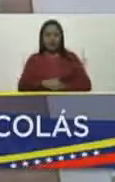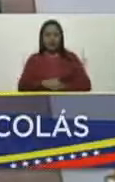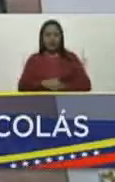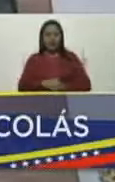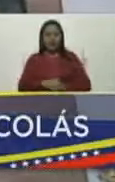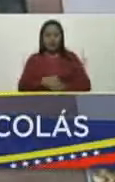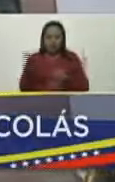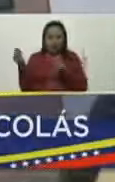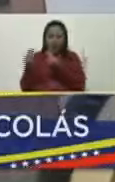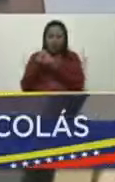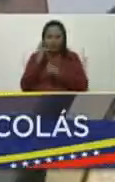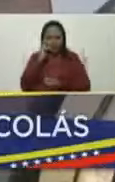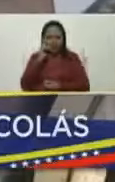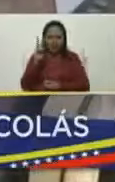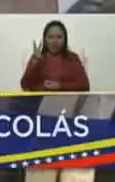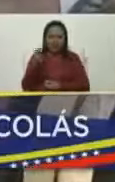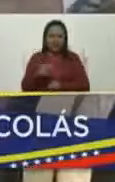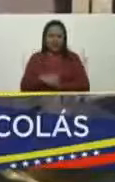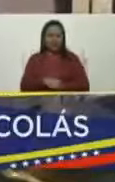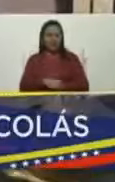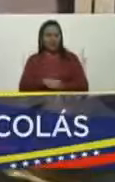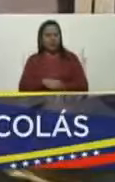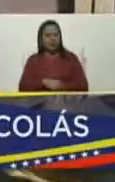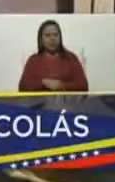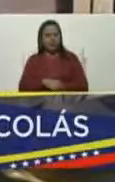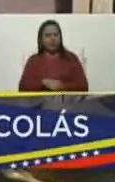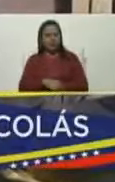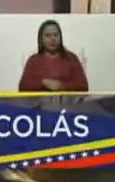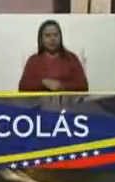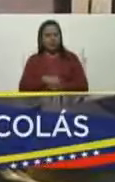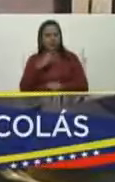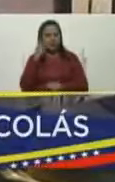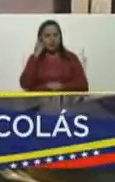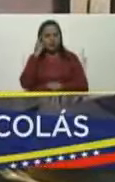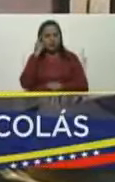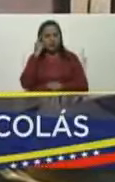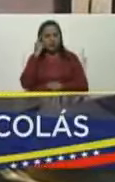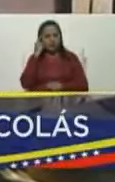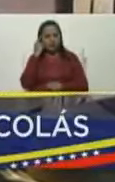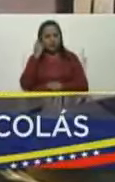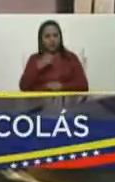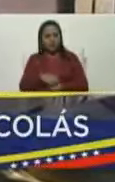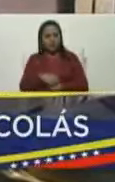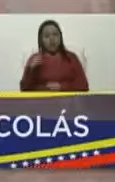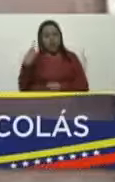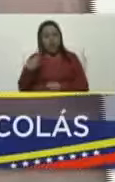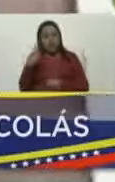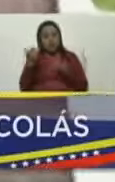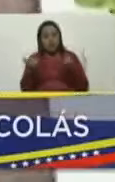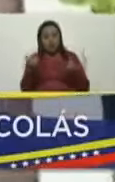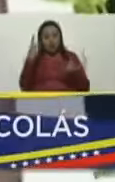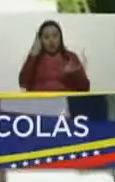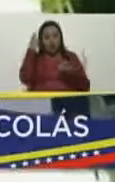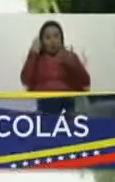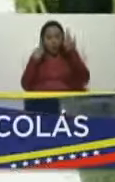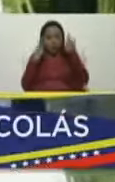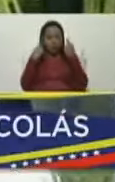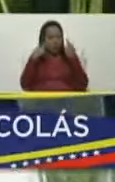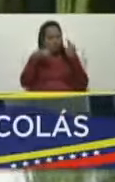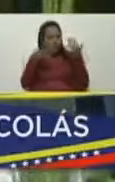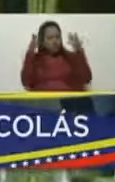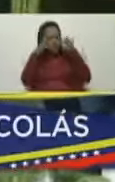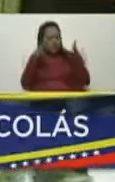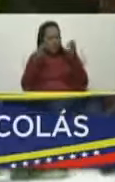Vente para acá, José, para verte. Ah, ahí me sale un corte, ¿verdad? ¿Qué me recomienda,